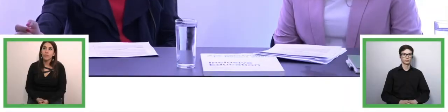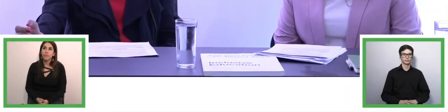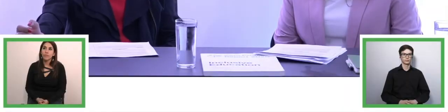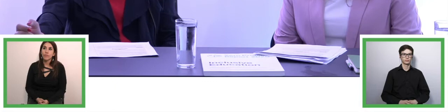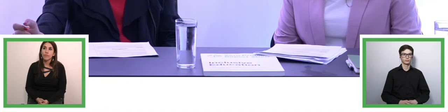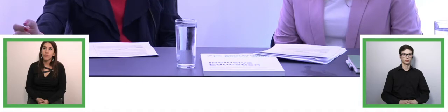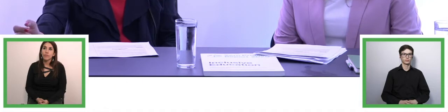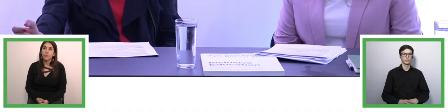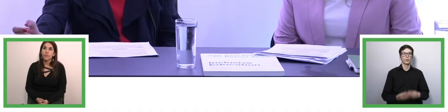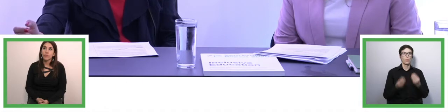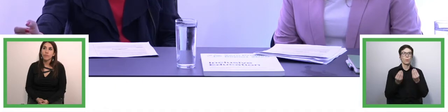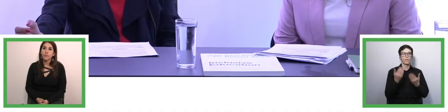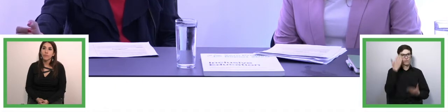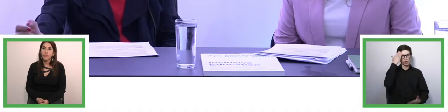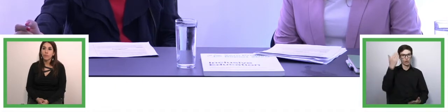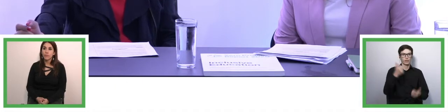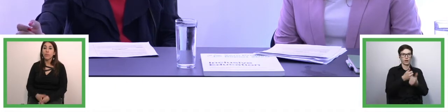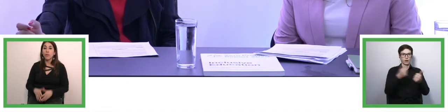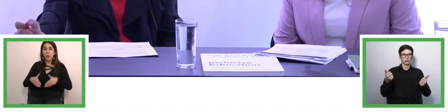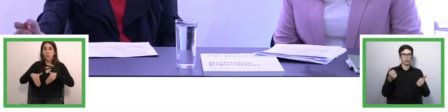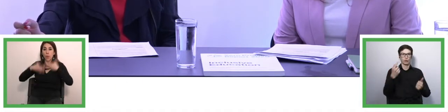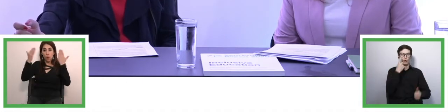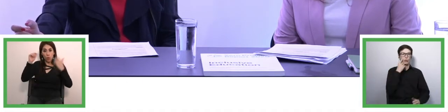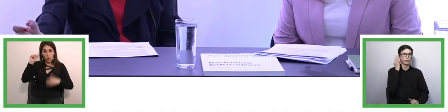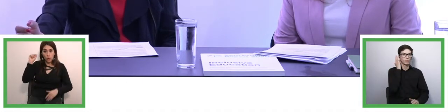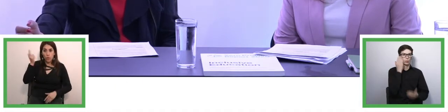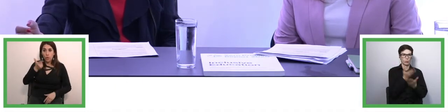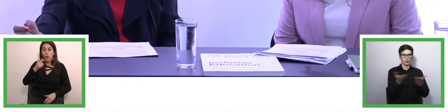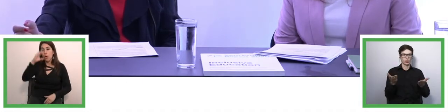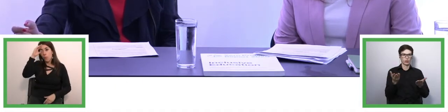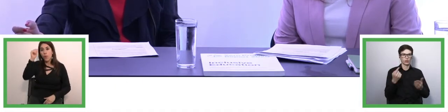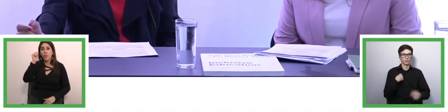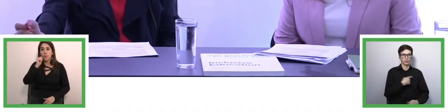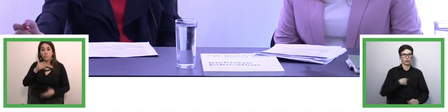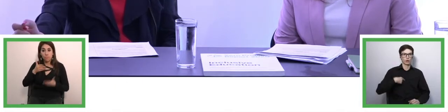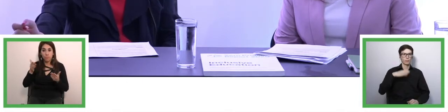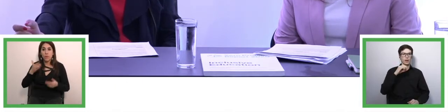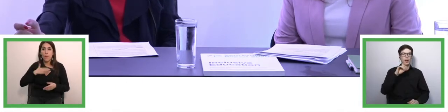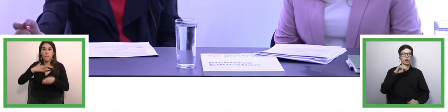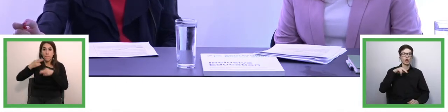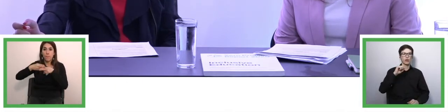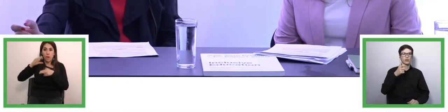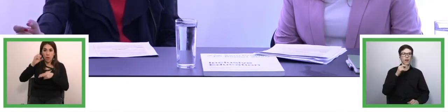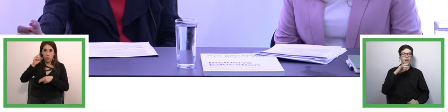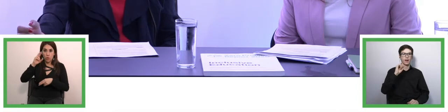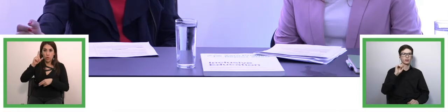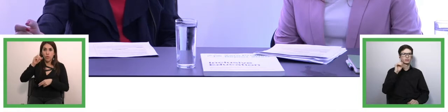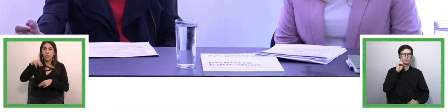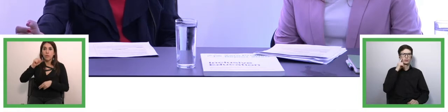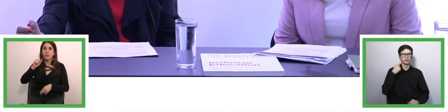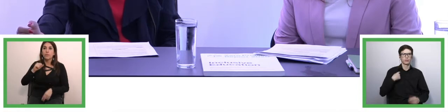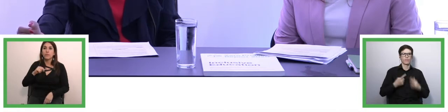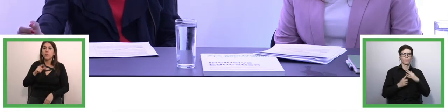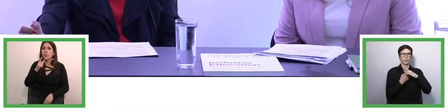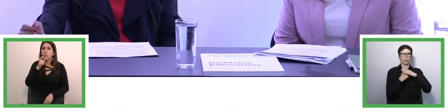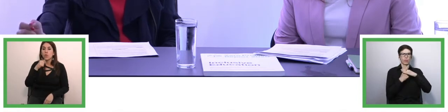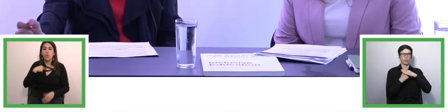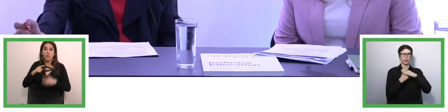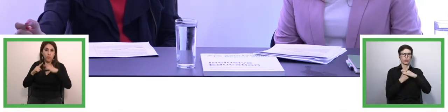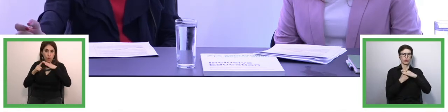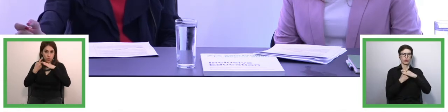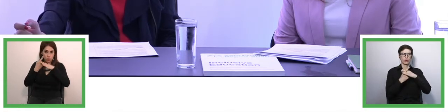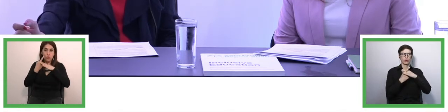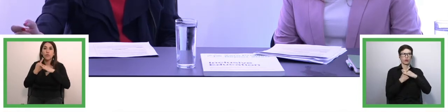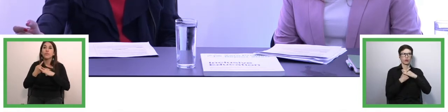Muy buenos días a todos y a todas. Mi nombre es Carolina García, fundadora de Comunidad Inclusiva,